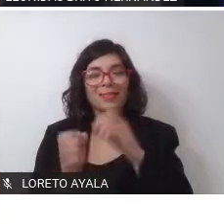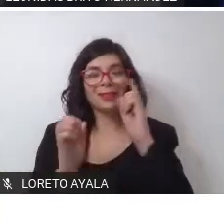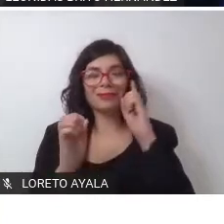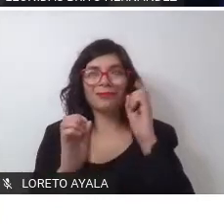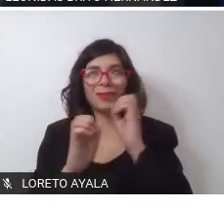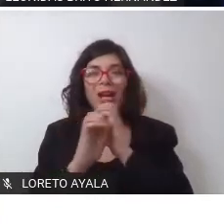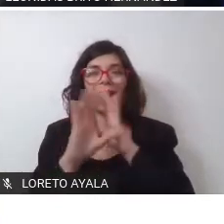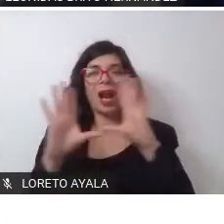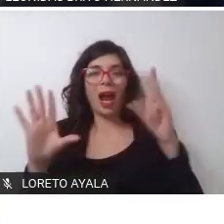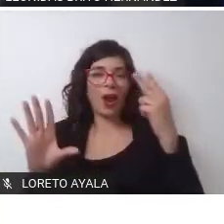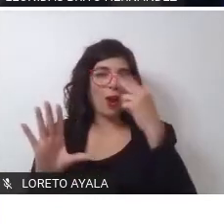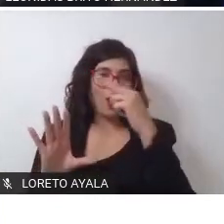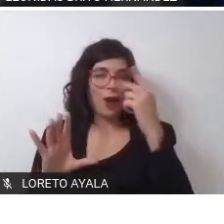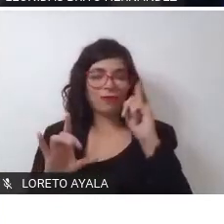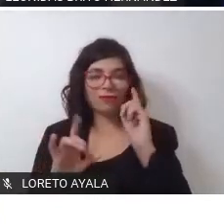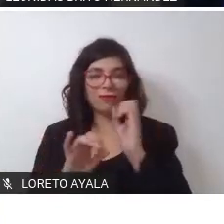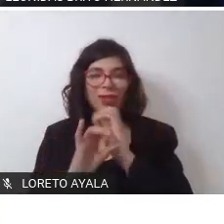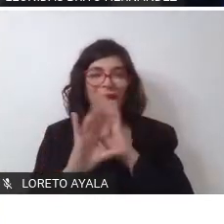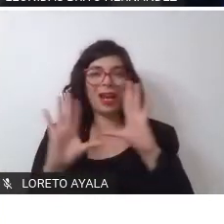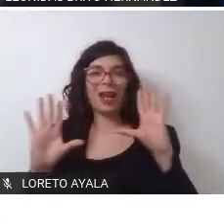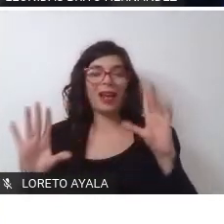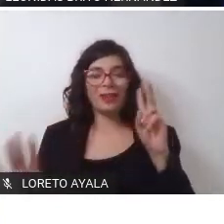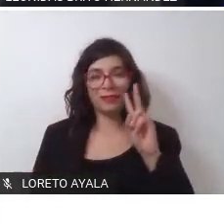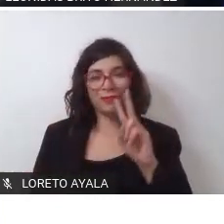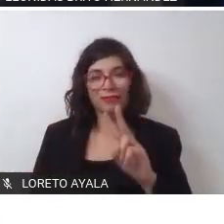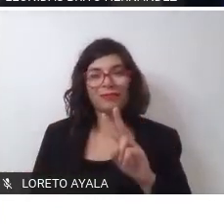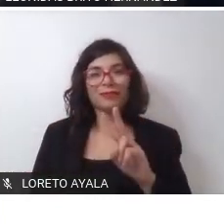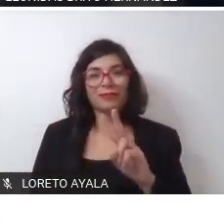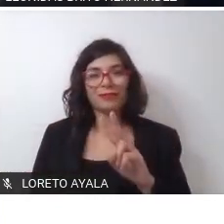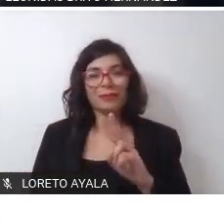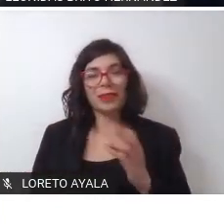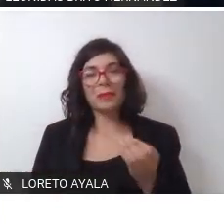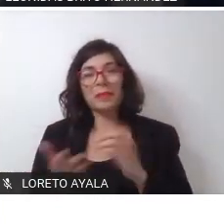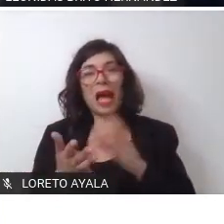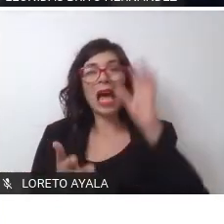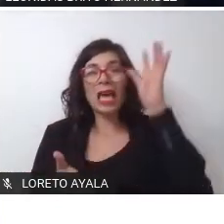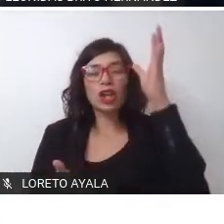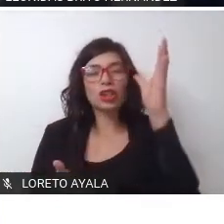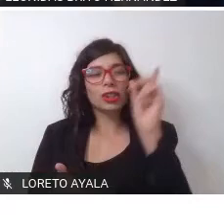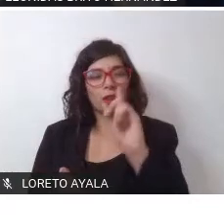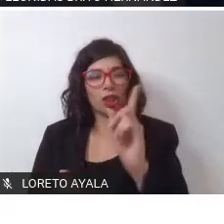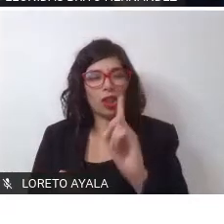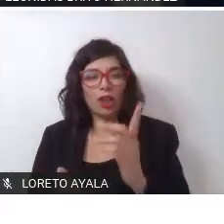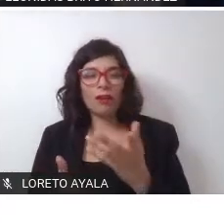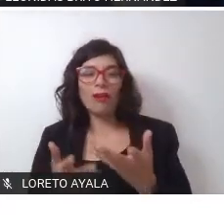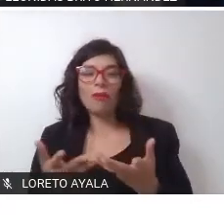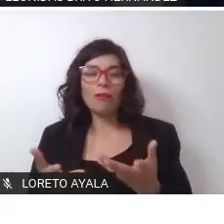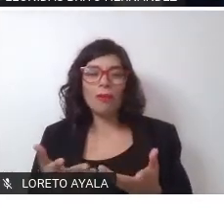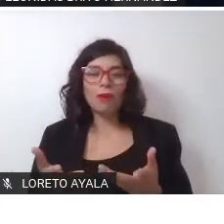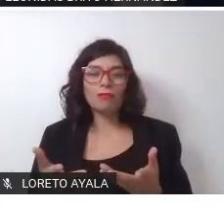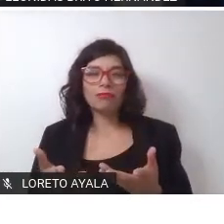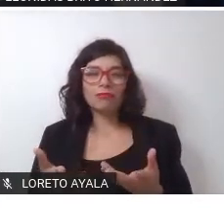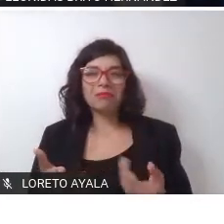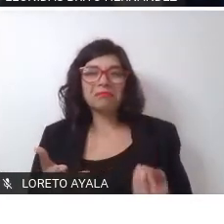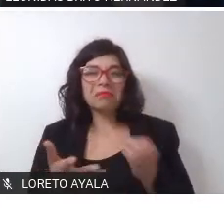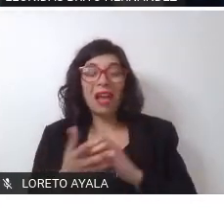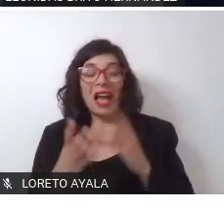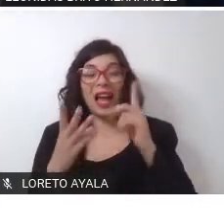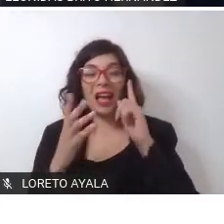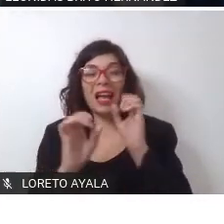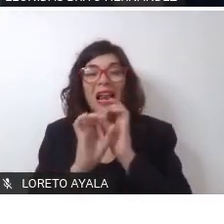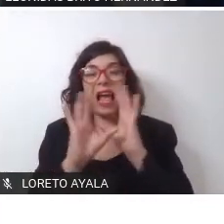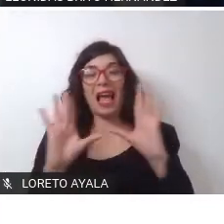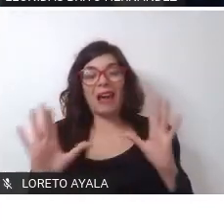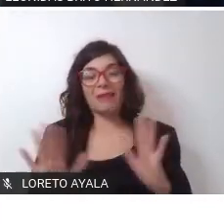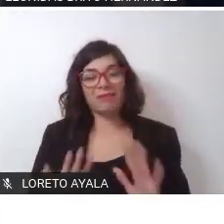ellos. Los ve, ni siquiera uno podría decir más inocentes, sino que son más cristalinos. Esa es la forma